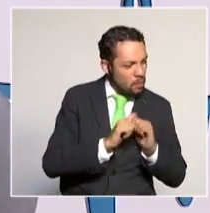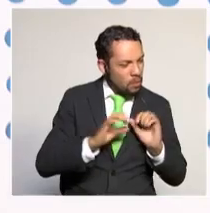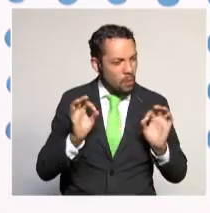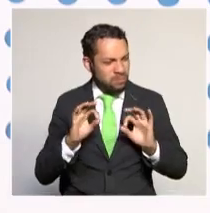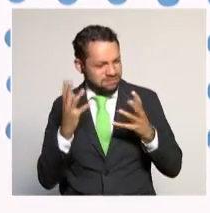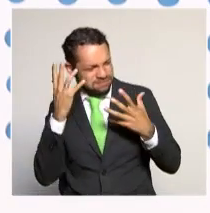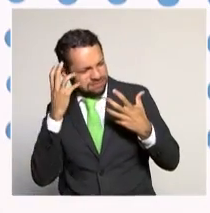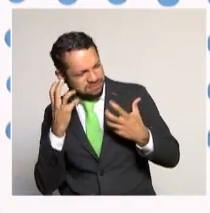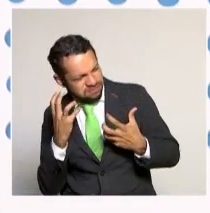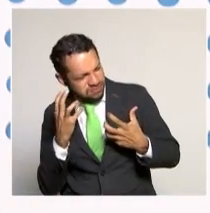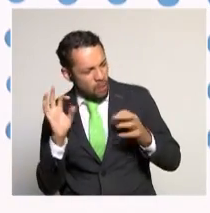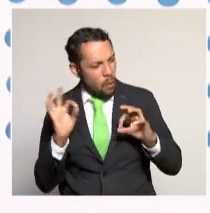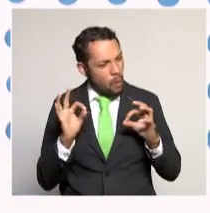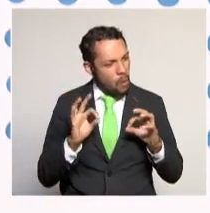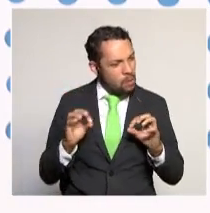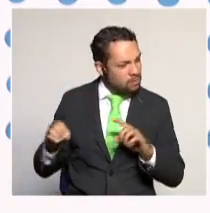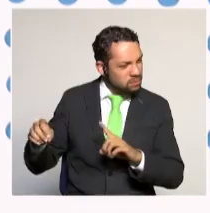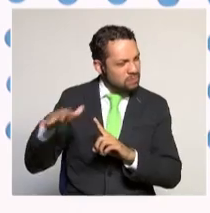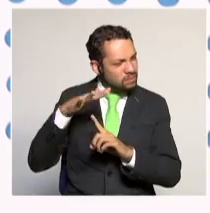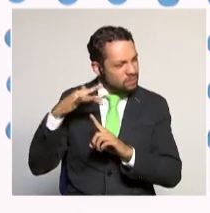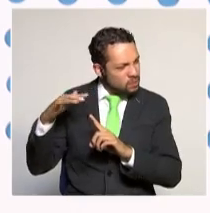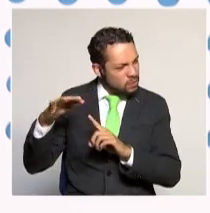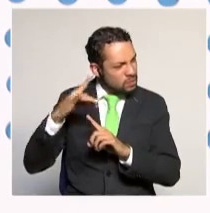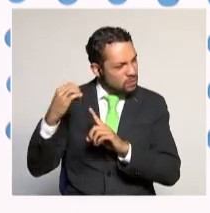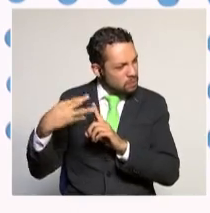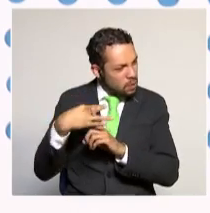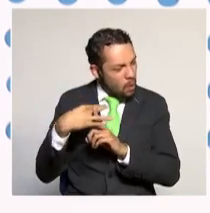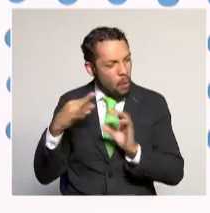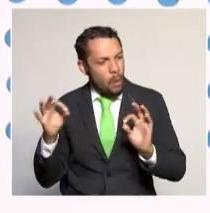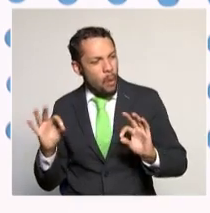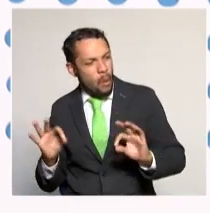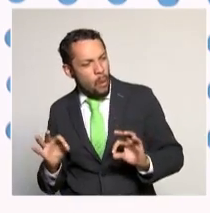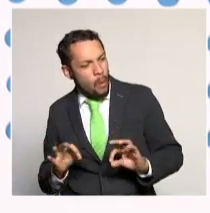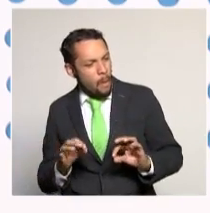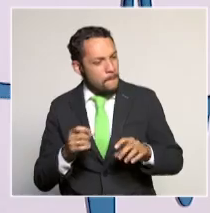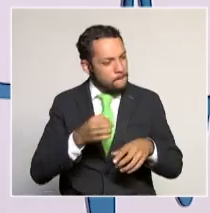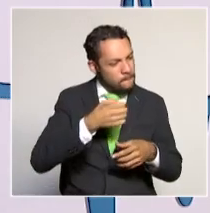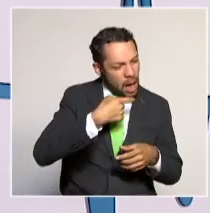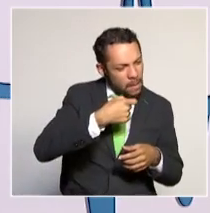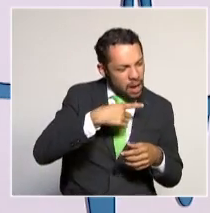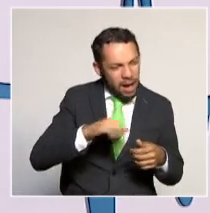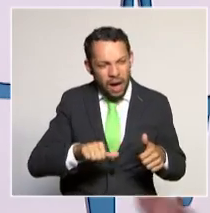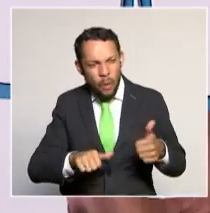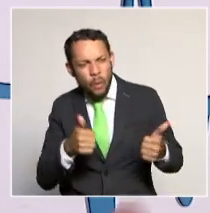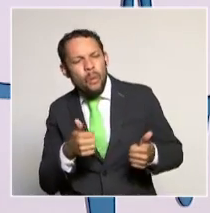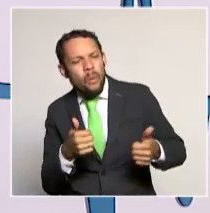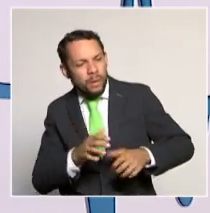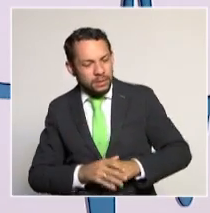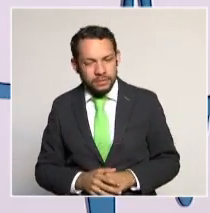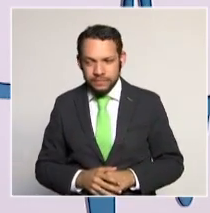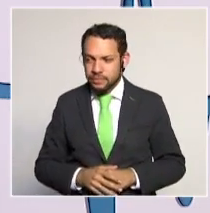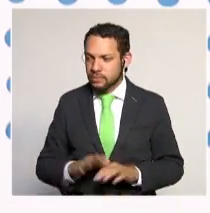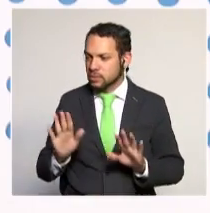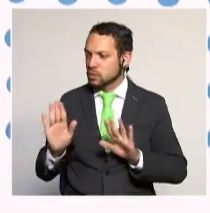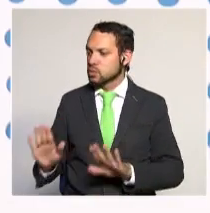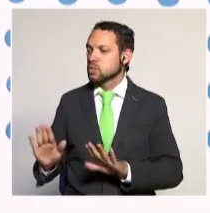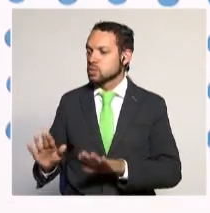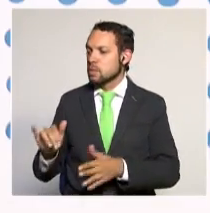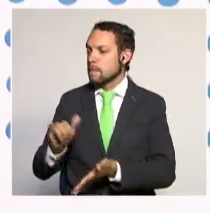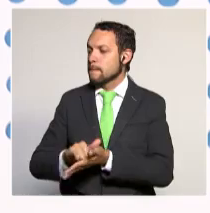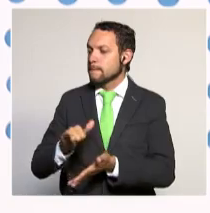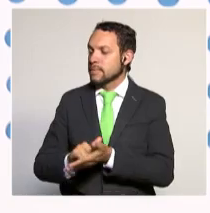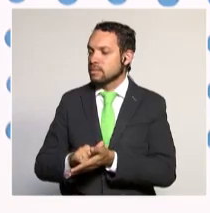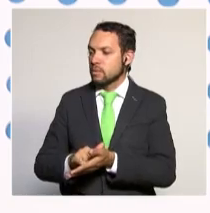estrés, la contaminación por organofosforados, medicamentos, algo. No, naturalmente lo producen las neuronas. Lo que pasa es que hay